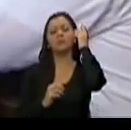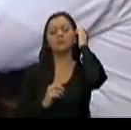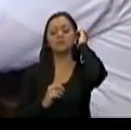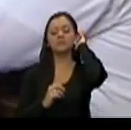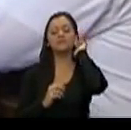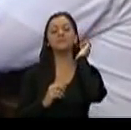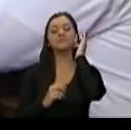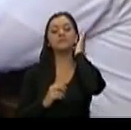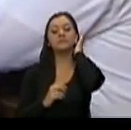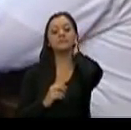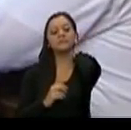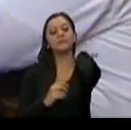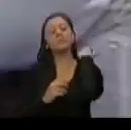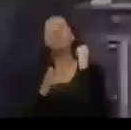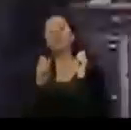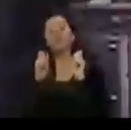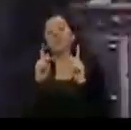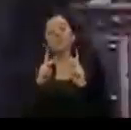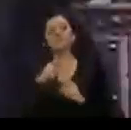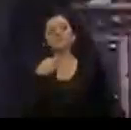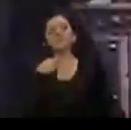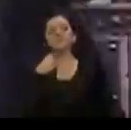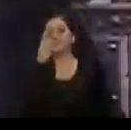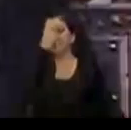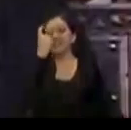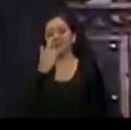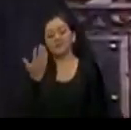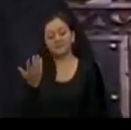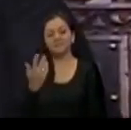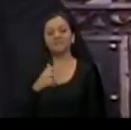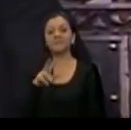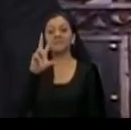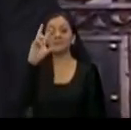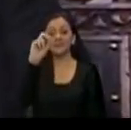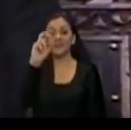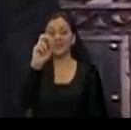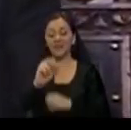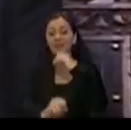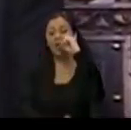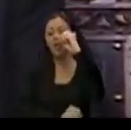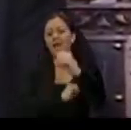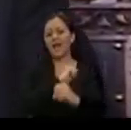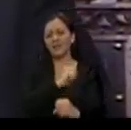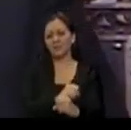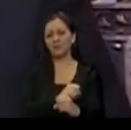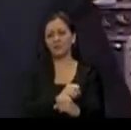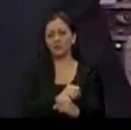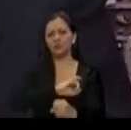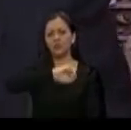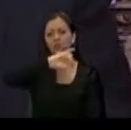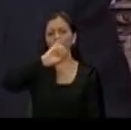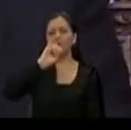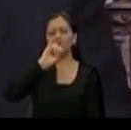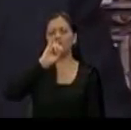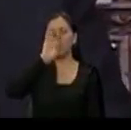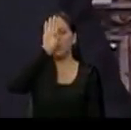30 años, parece que fue ayer, que el Santo Padre Juan Pablo II nos visitó.